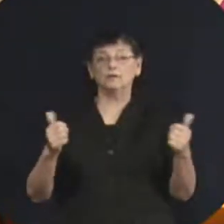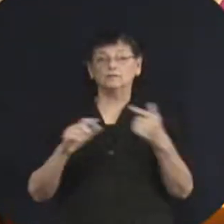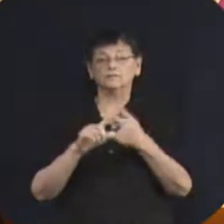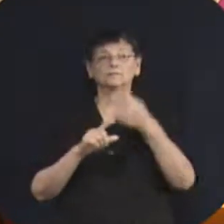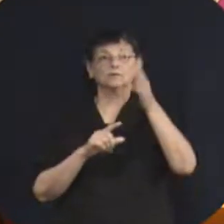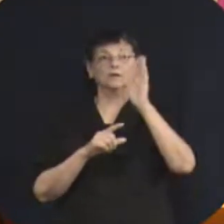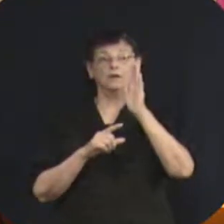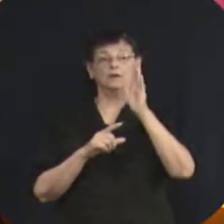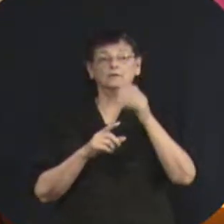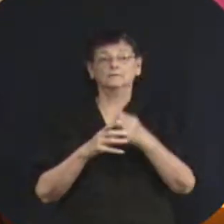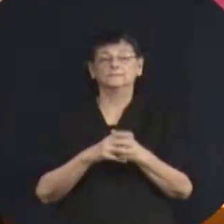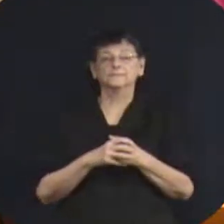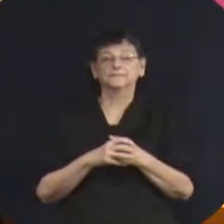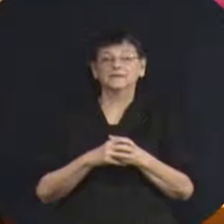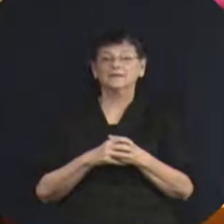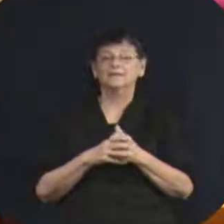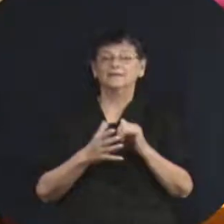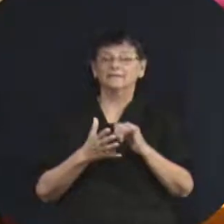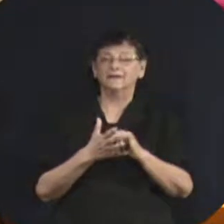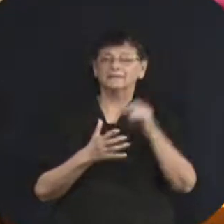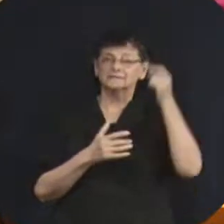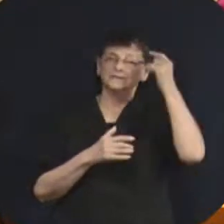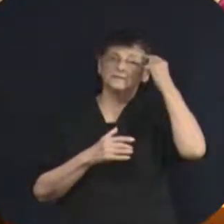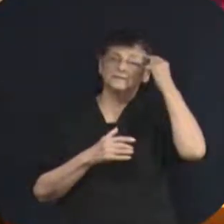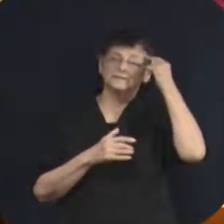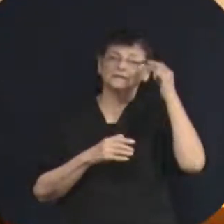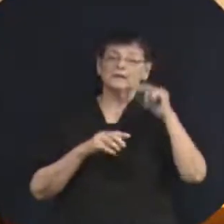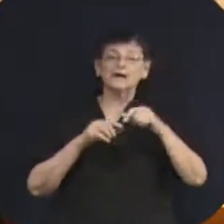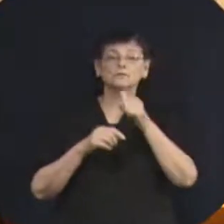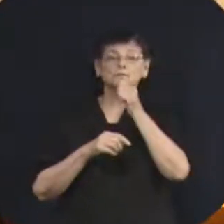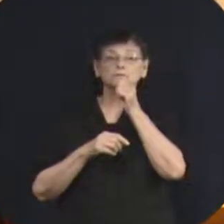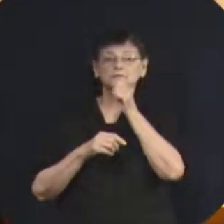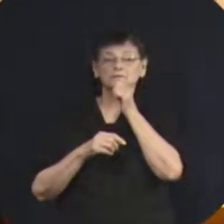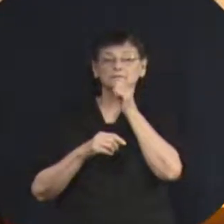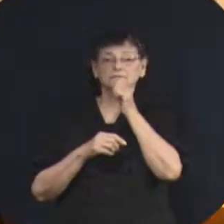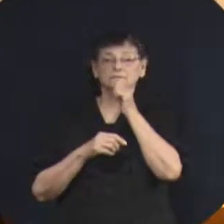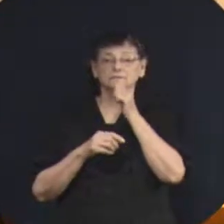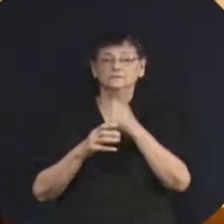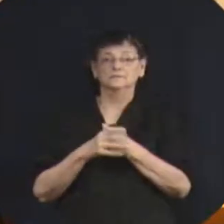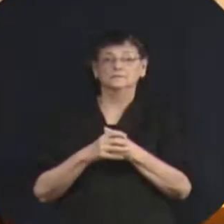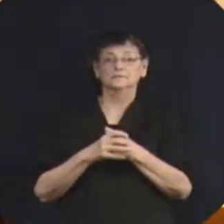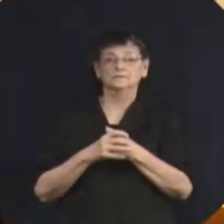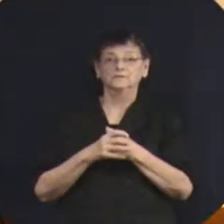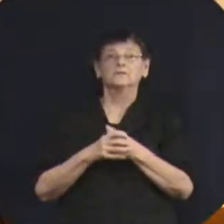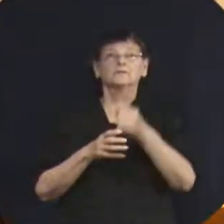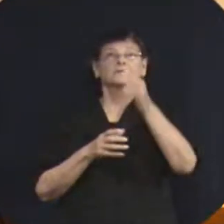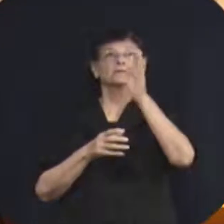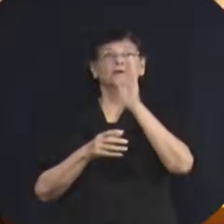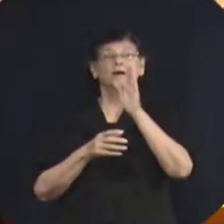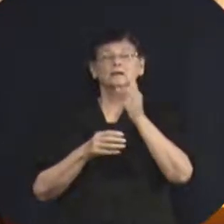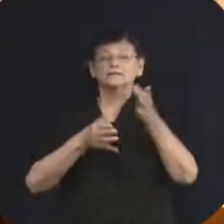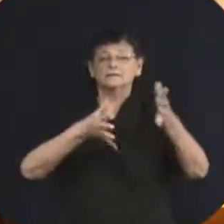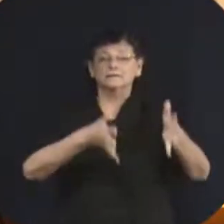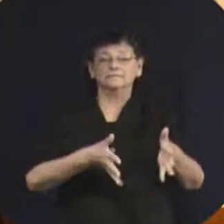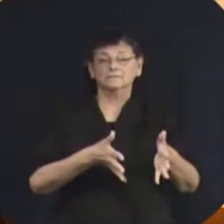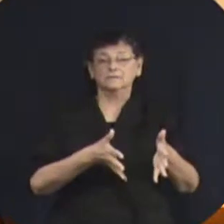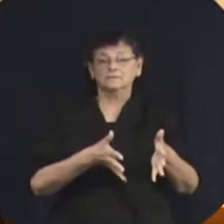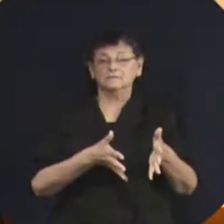Dios, es pensar que como sufrimos, Dios nos ha